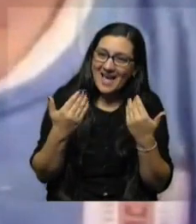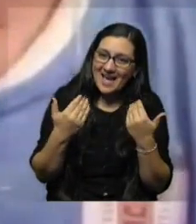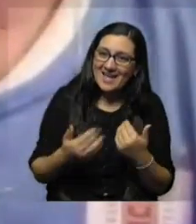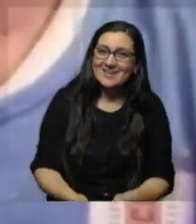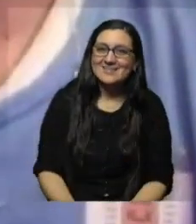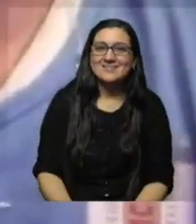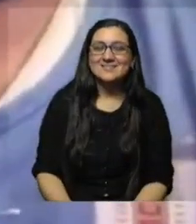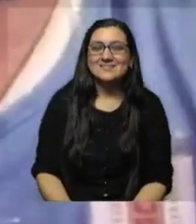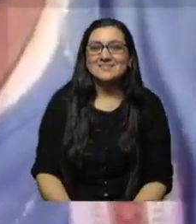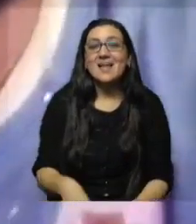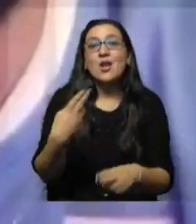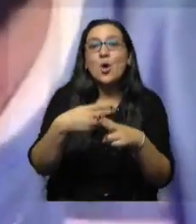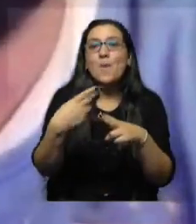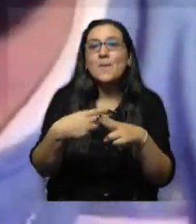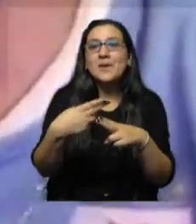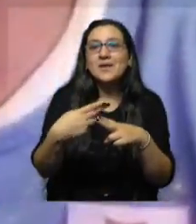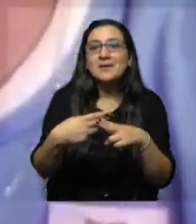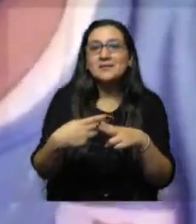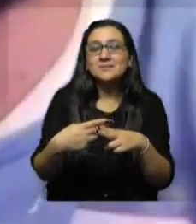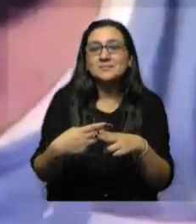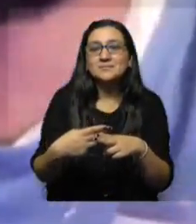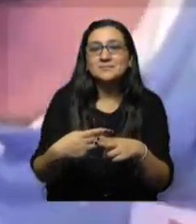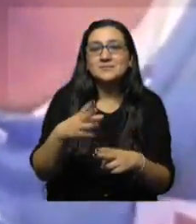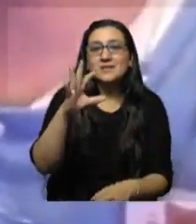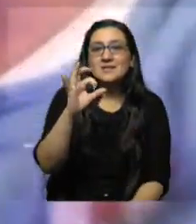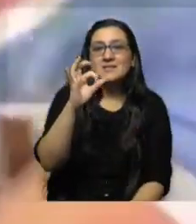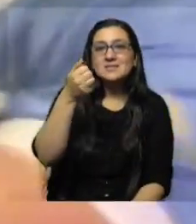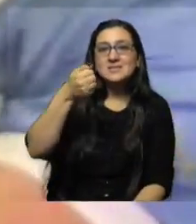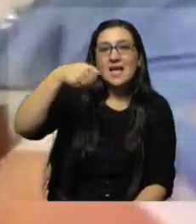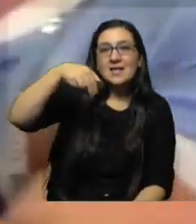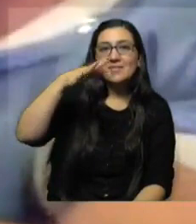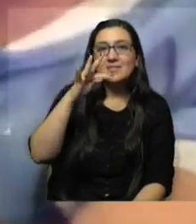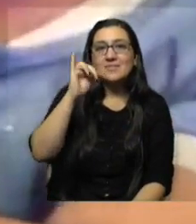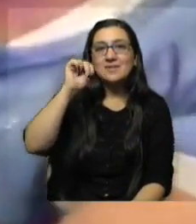A ver. Que diga su nombre. Nombre es Santino. Vení, acercate.